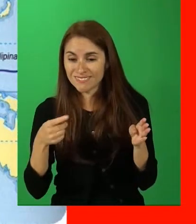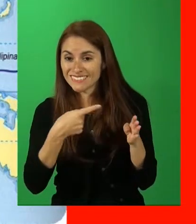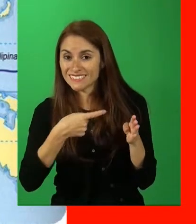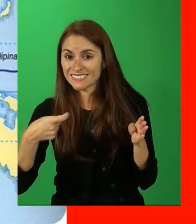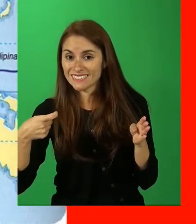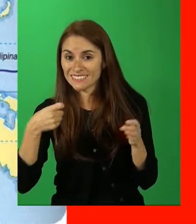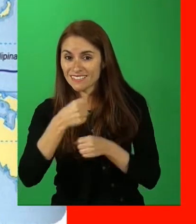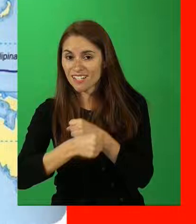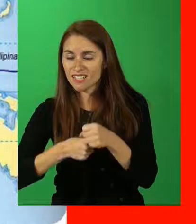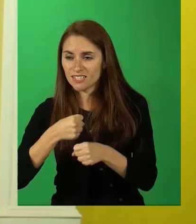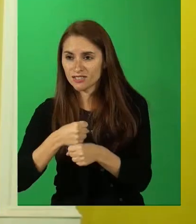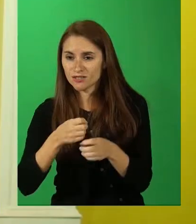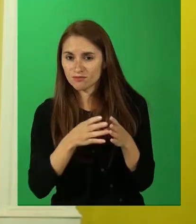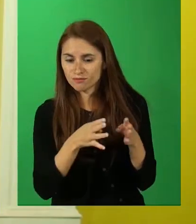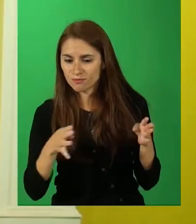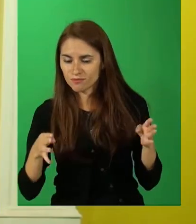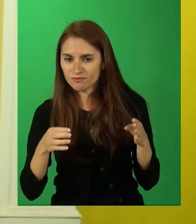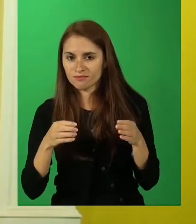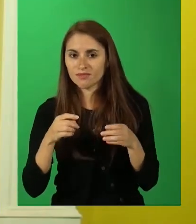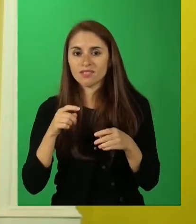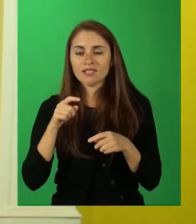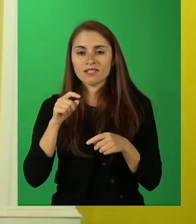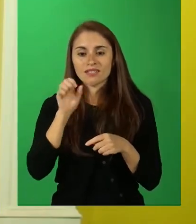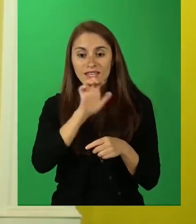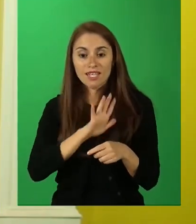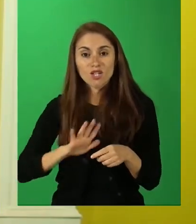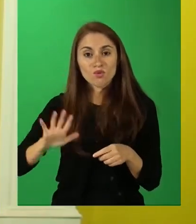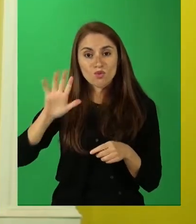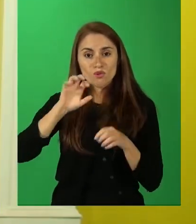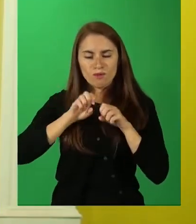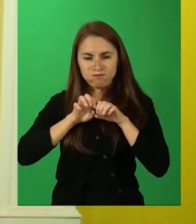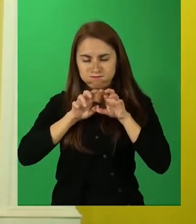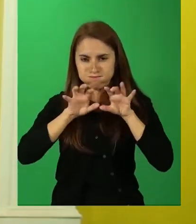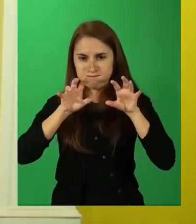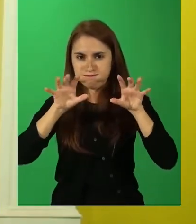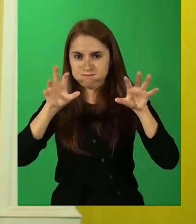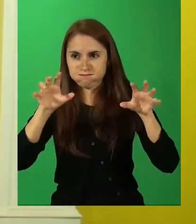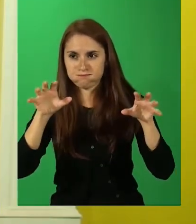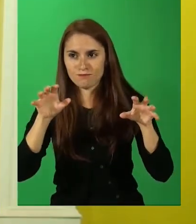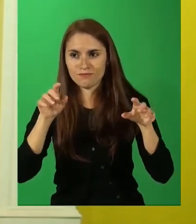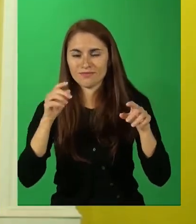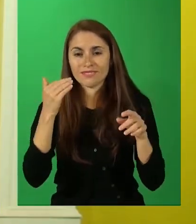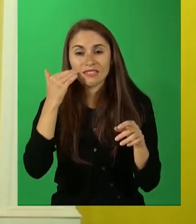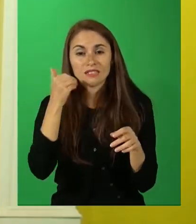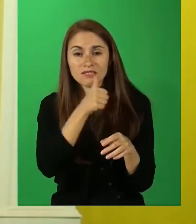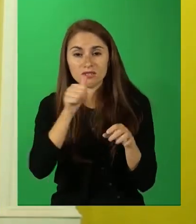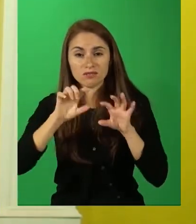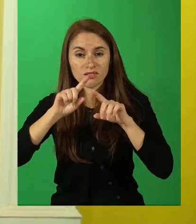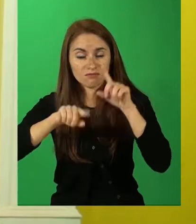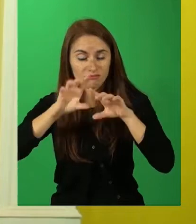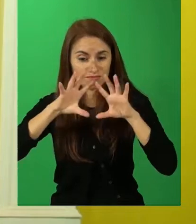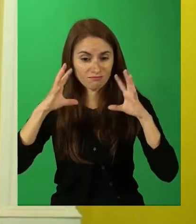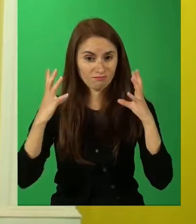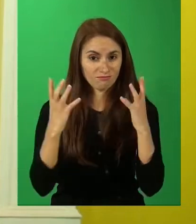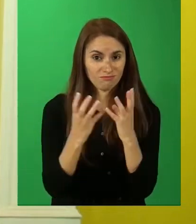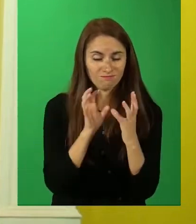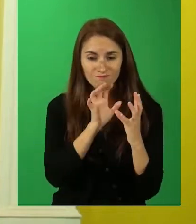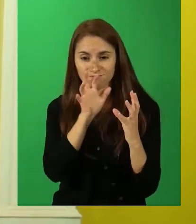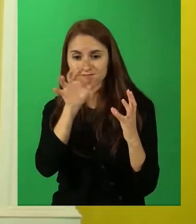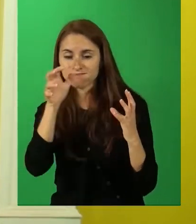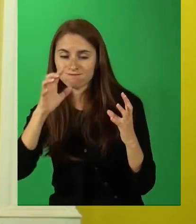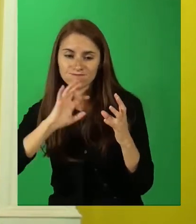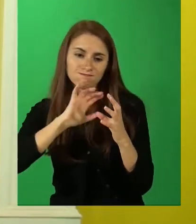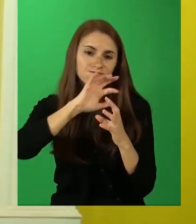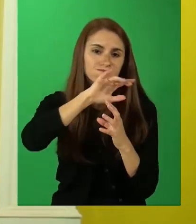el mundo europeo se expande y casi toda la tierra que hoy conocemos aparece